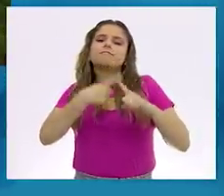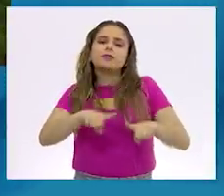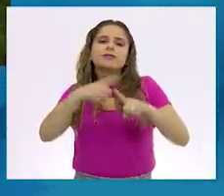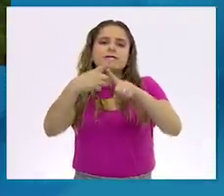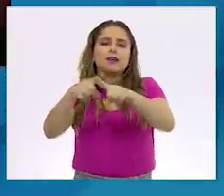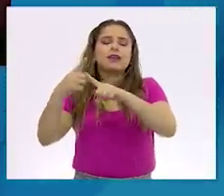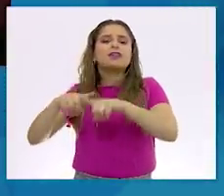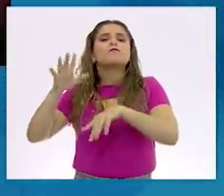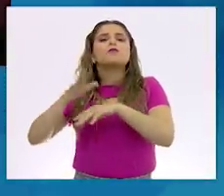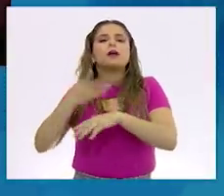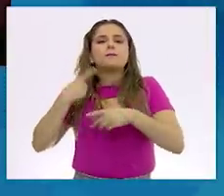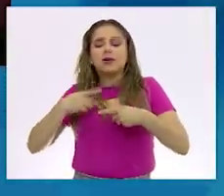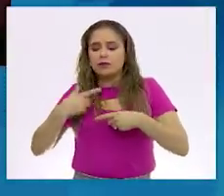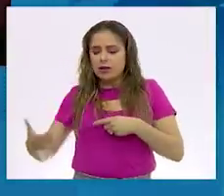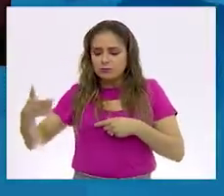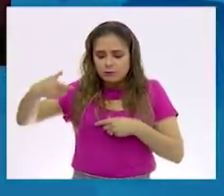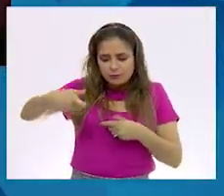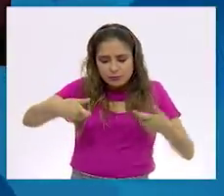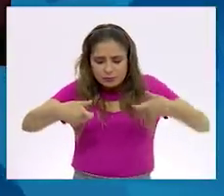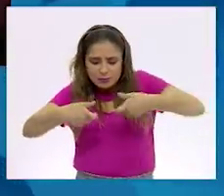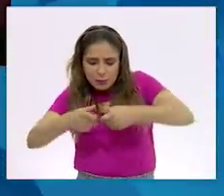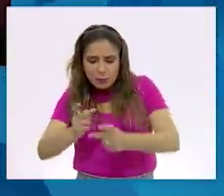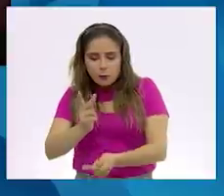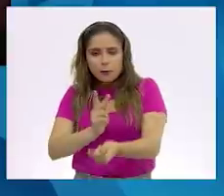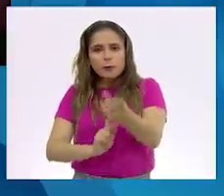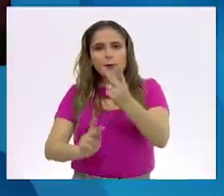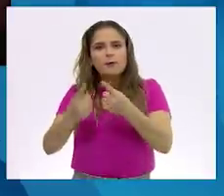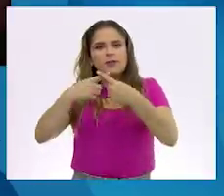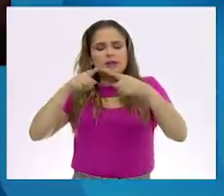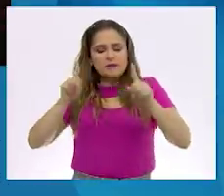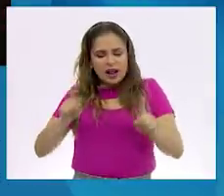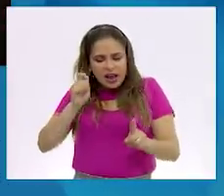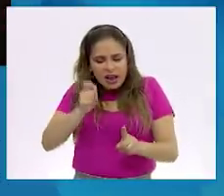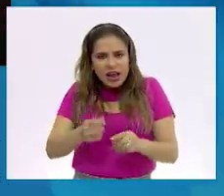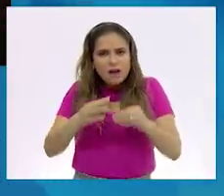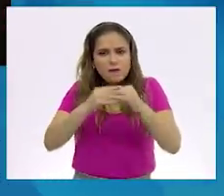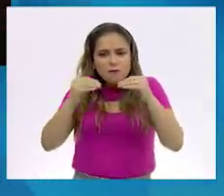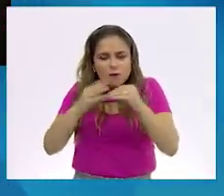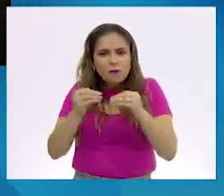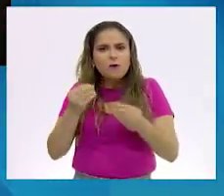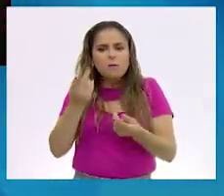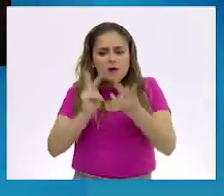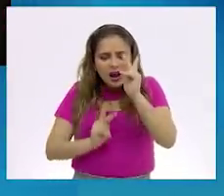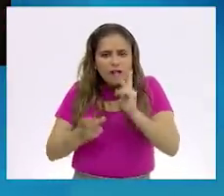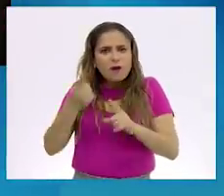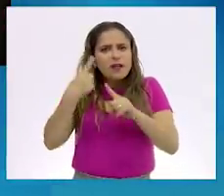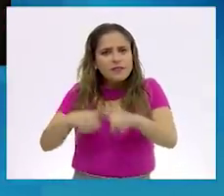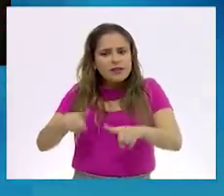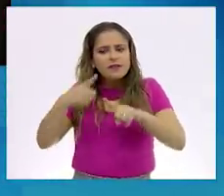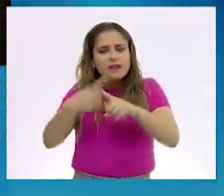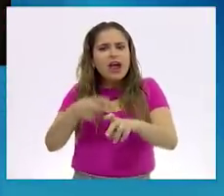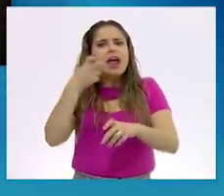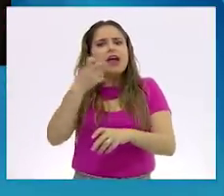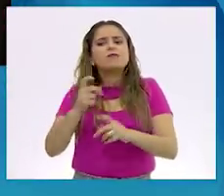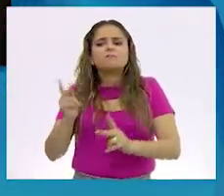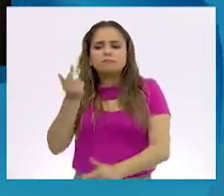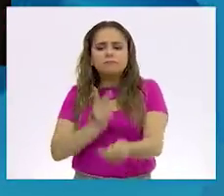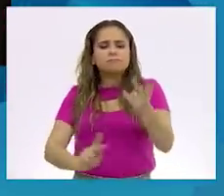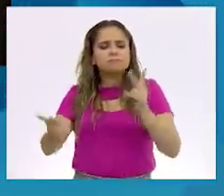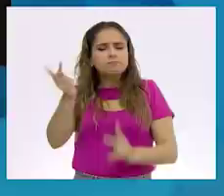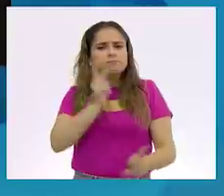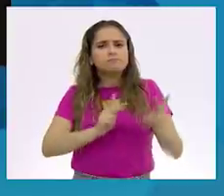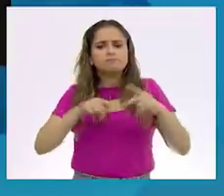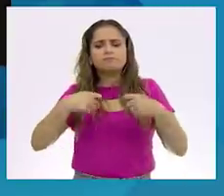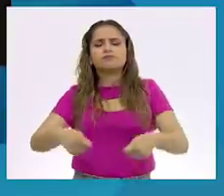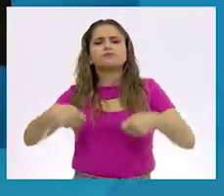híbrida con los cultivos, podemos recuperar las características de los cultivos y mantener la variación útil de los parientes